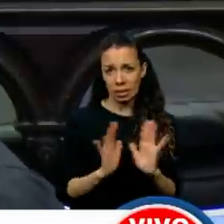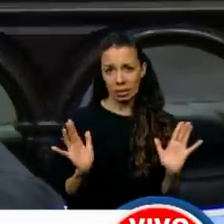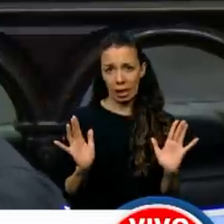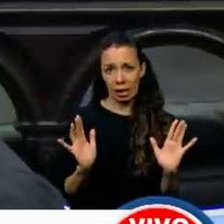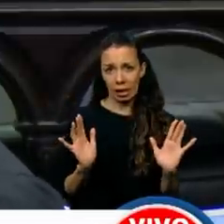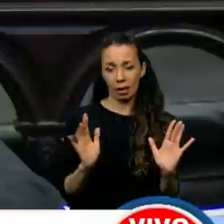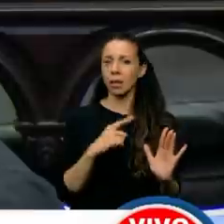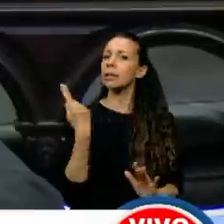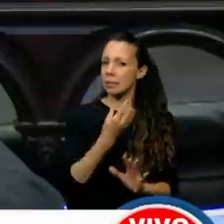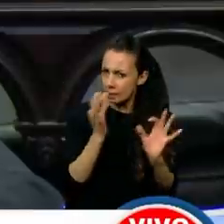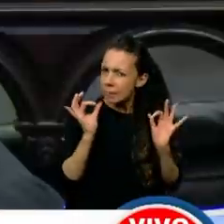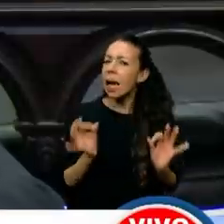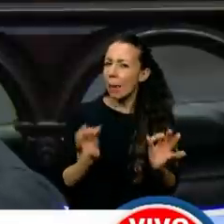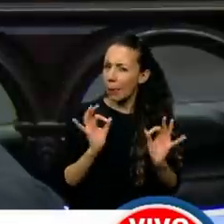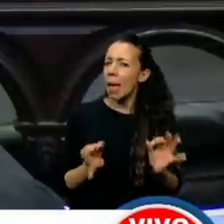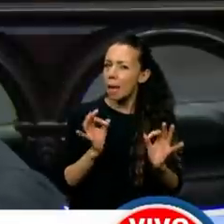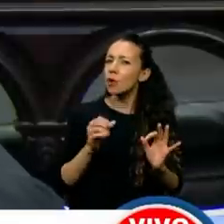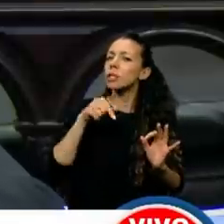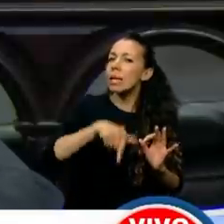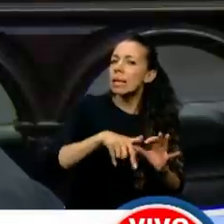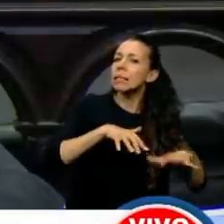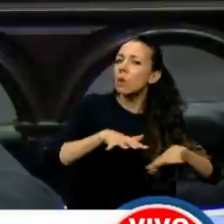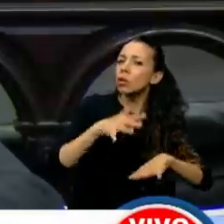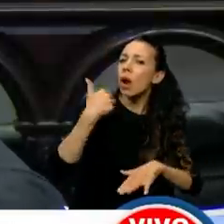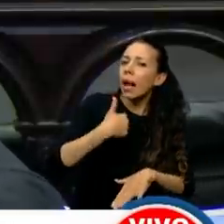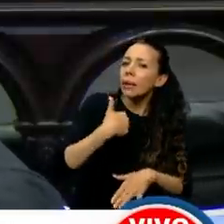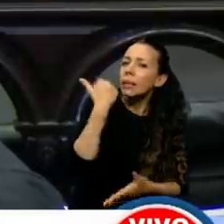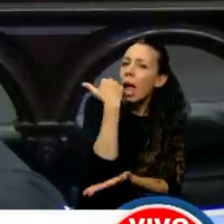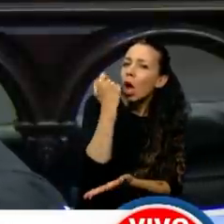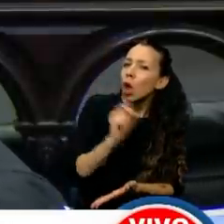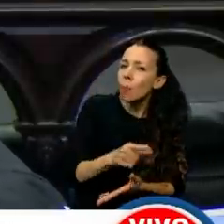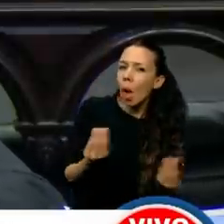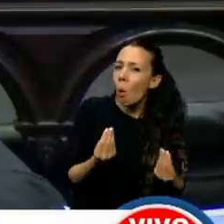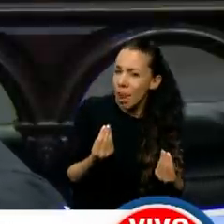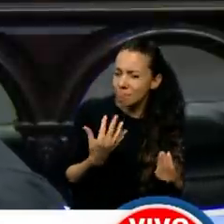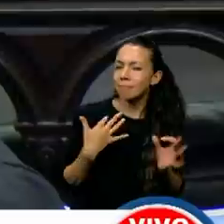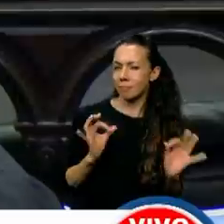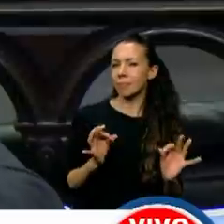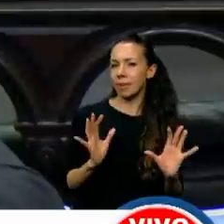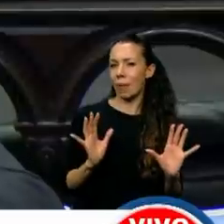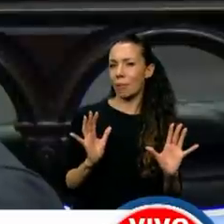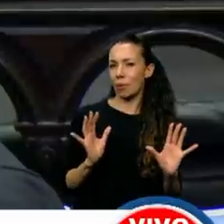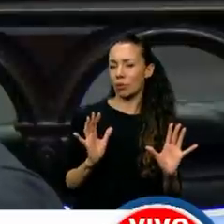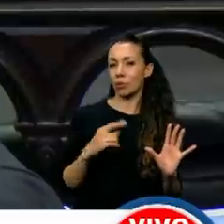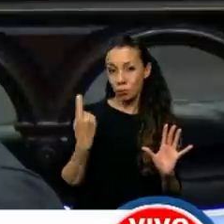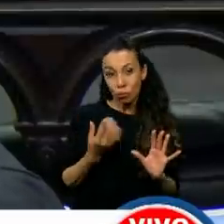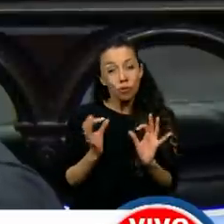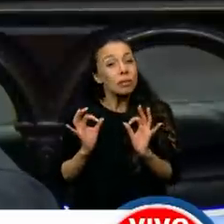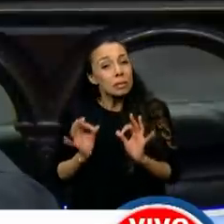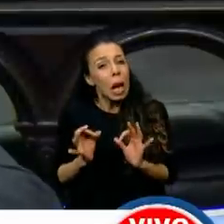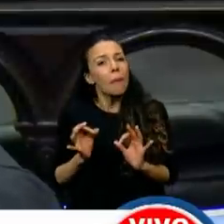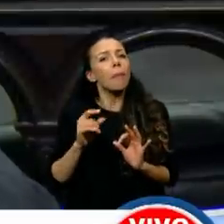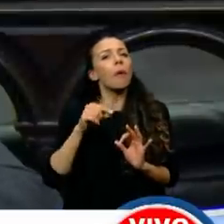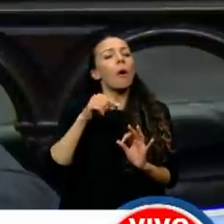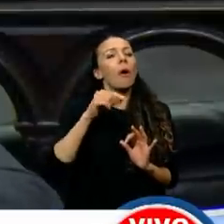todos sabemos cuál es la situación de la economía argentina señor presidente todos sabemos que las